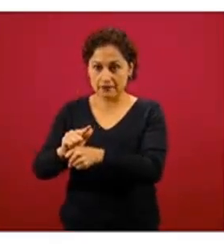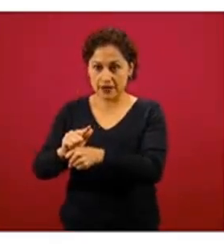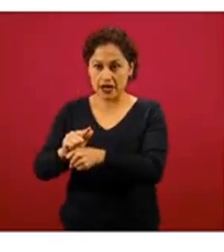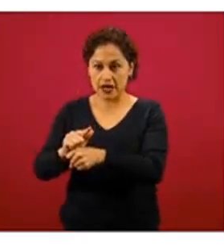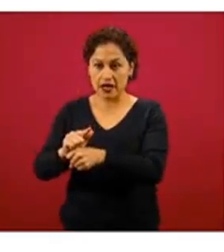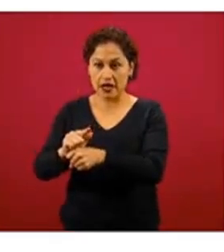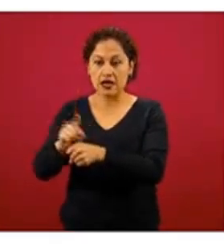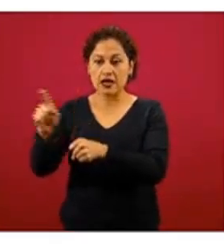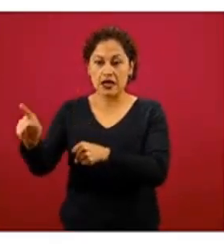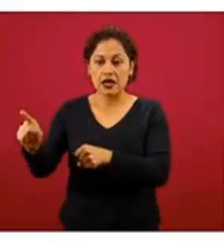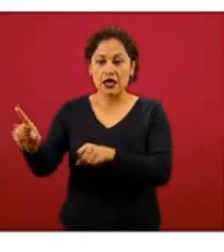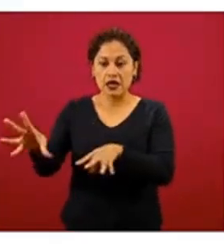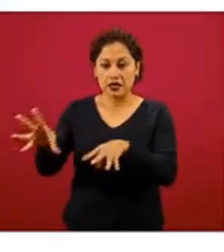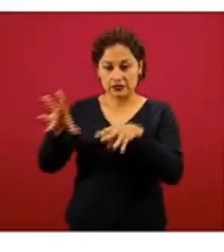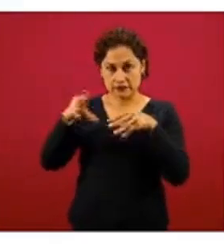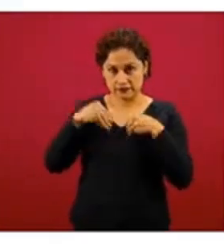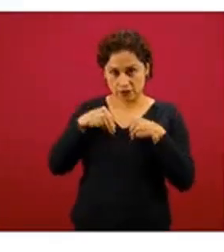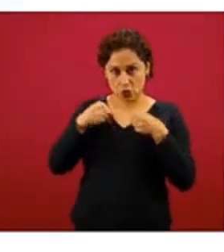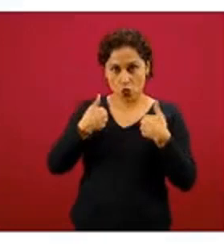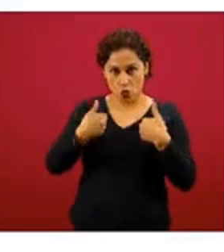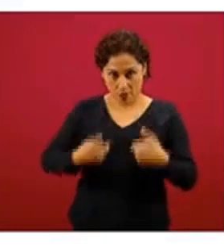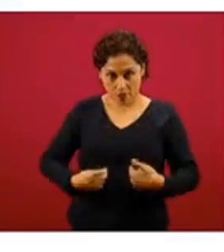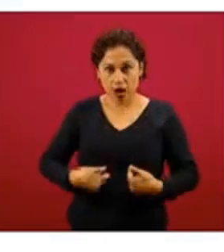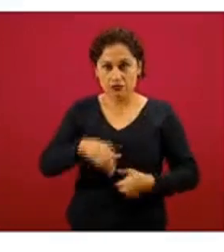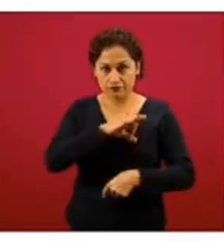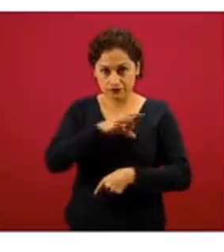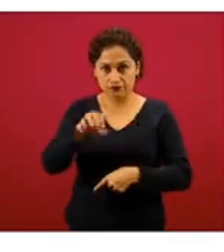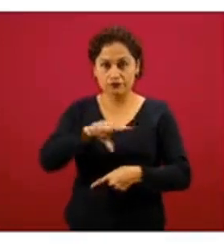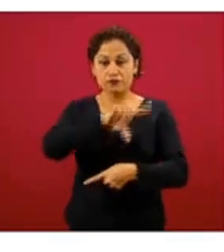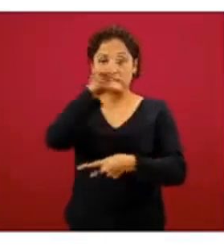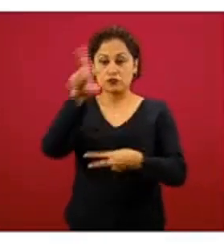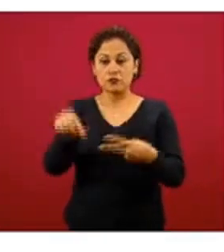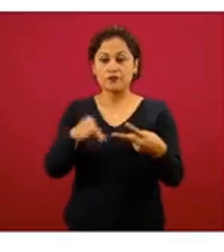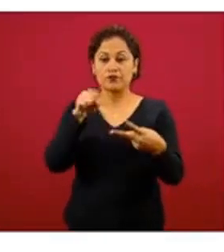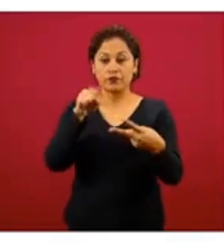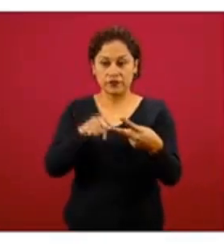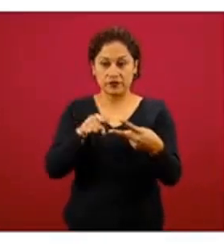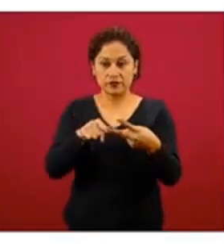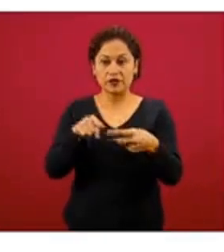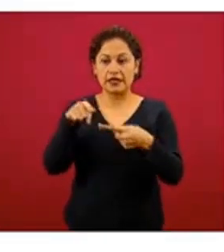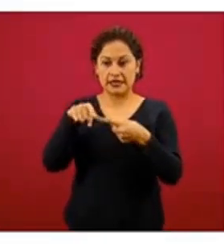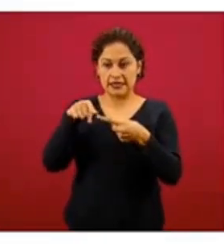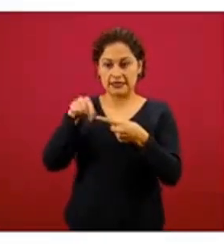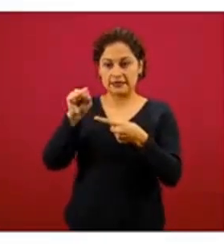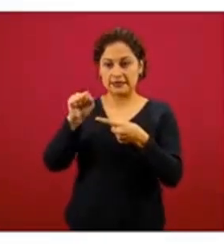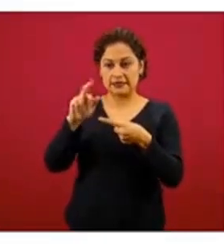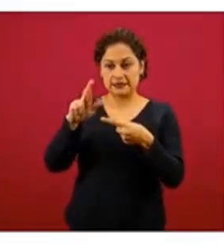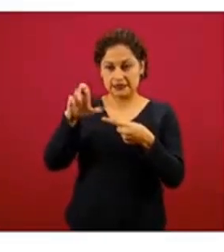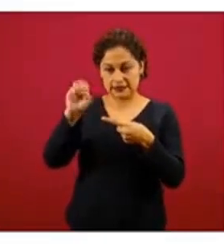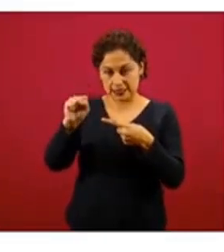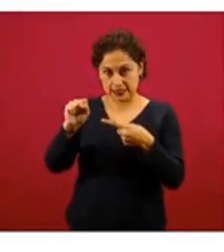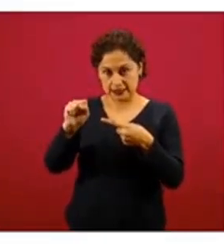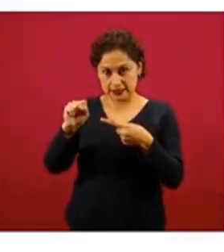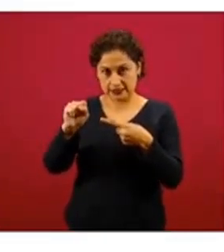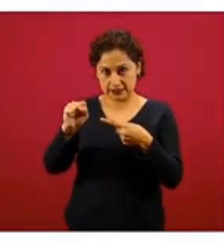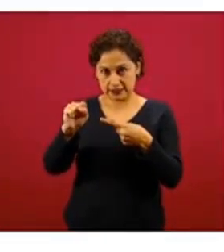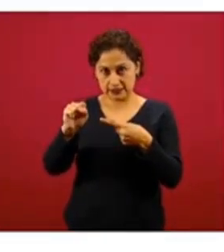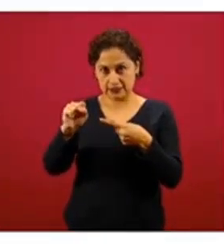poder infectar al ser humano. Después el primero es por el síndrome